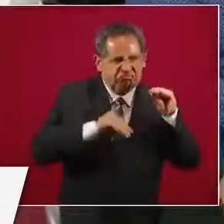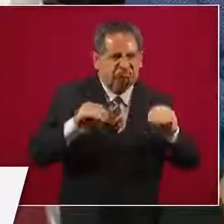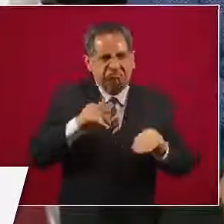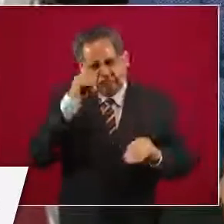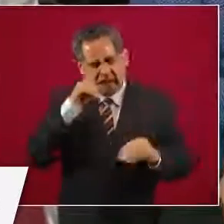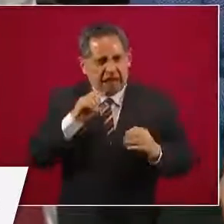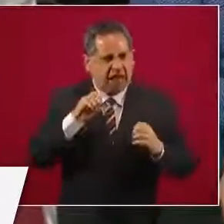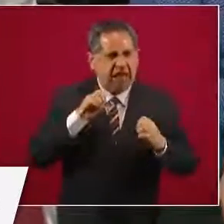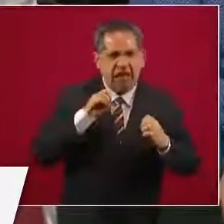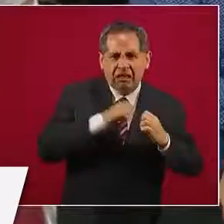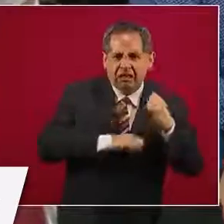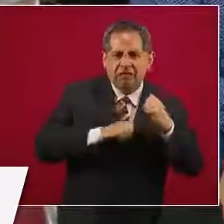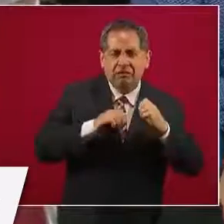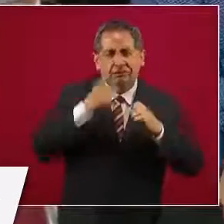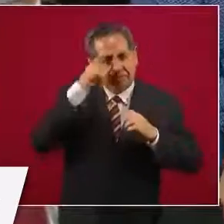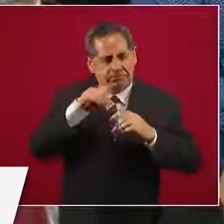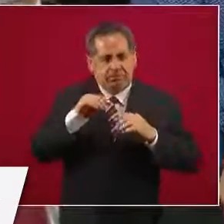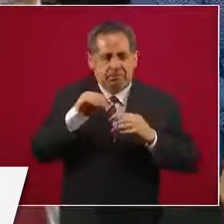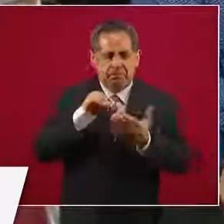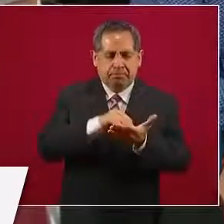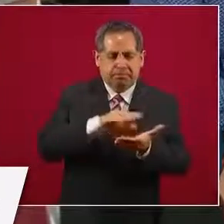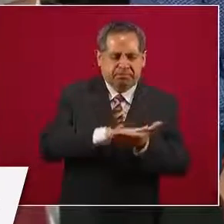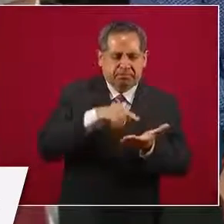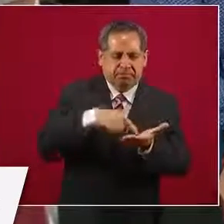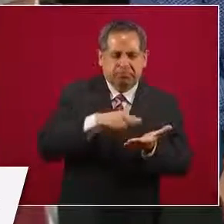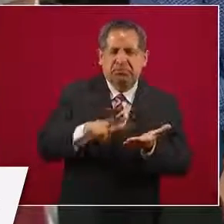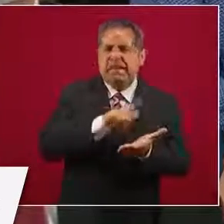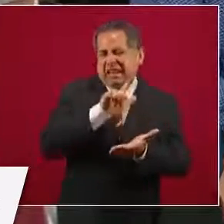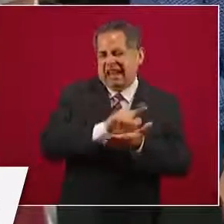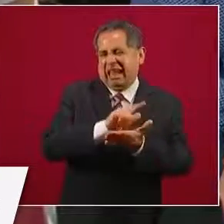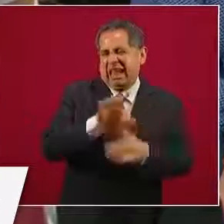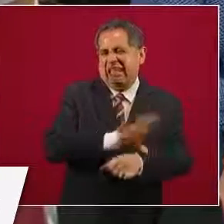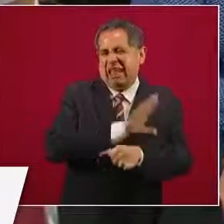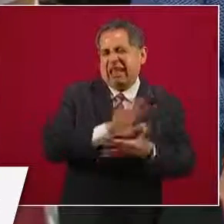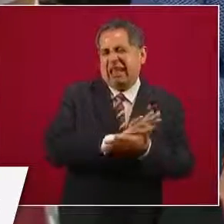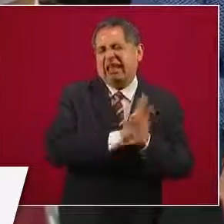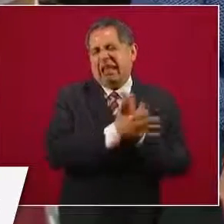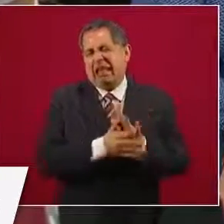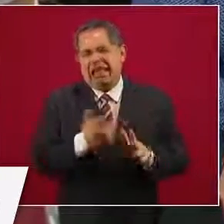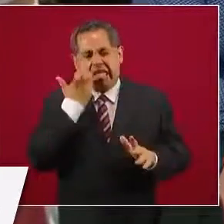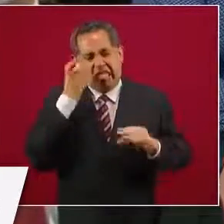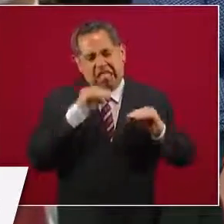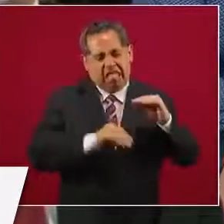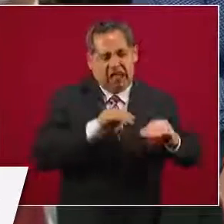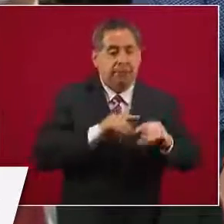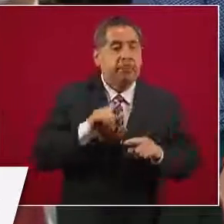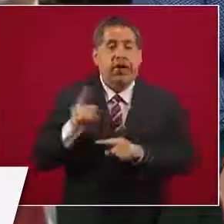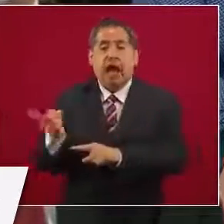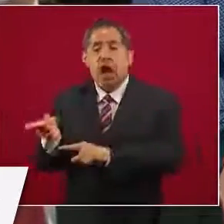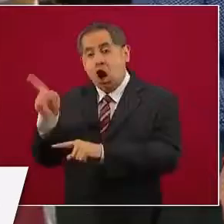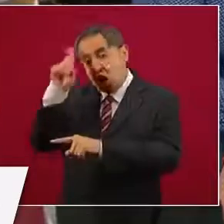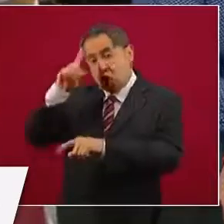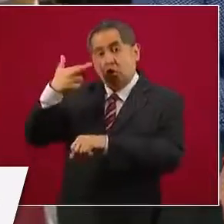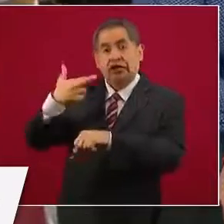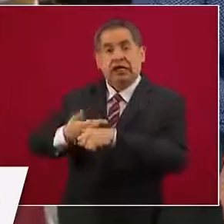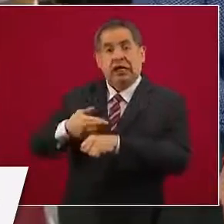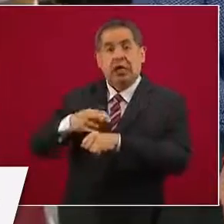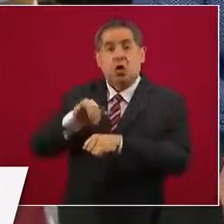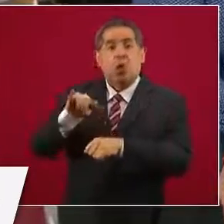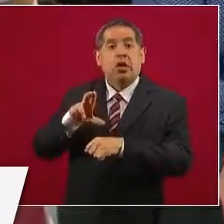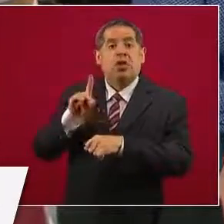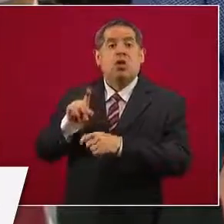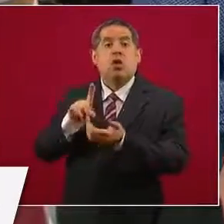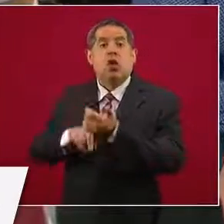para apuntalar la reforma energética. El consejero jurídico de Enrique Peña Nieto es el licenciado